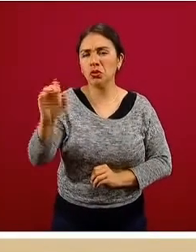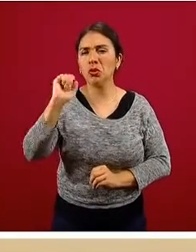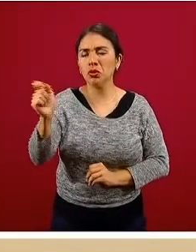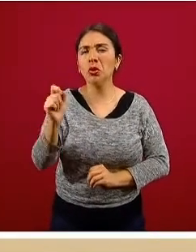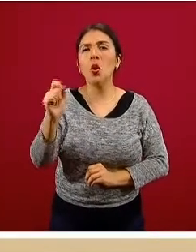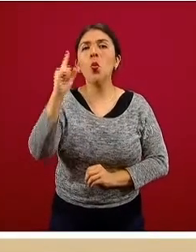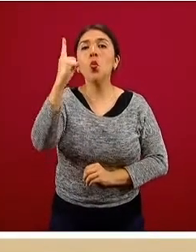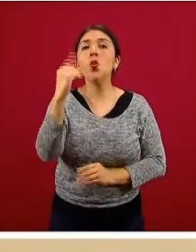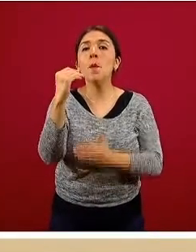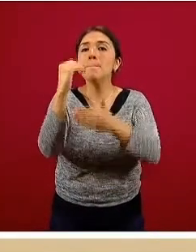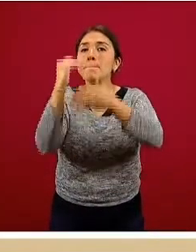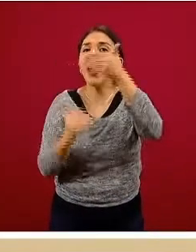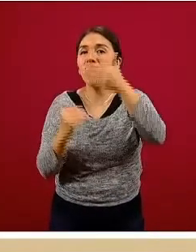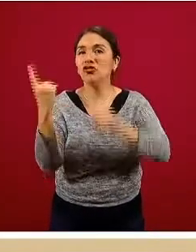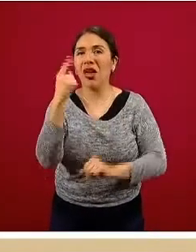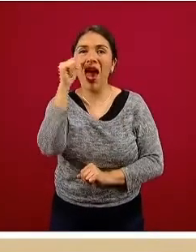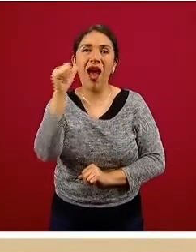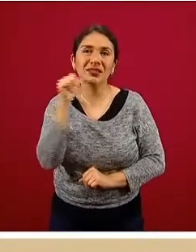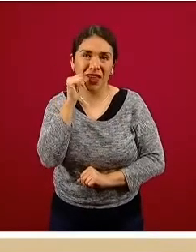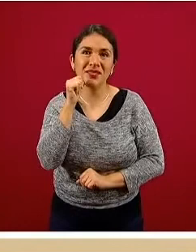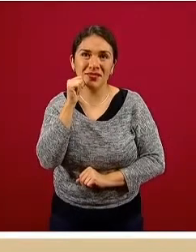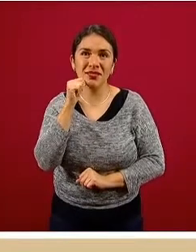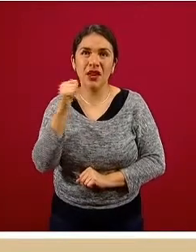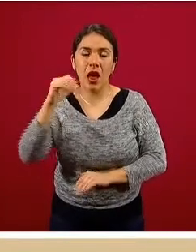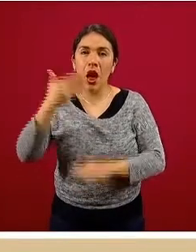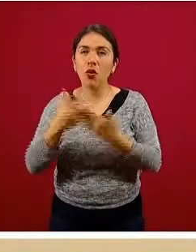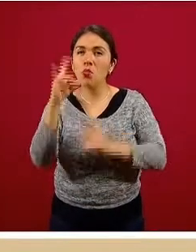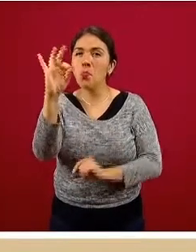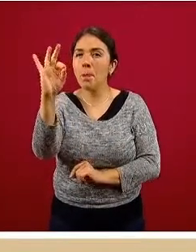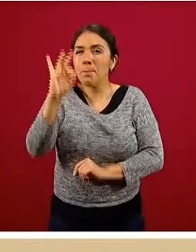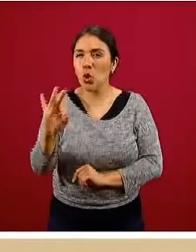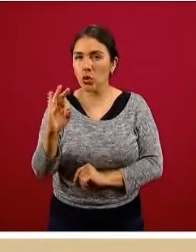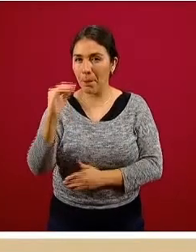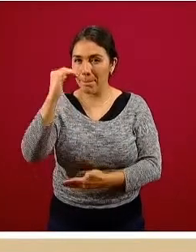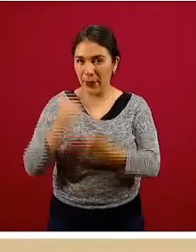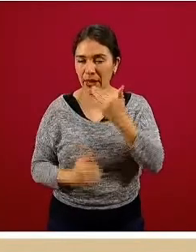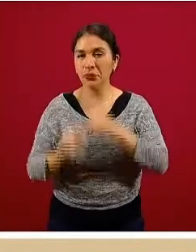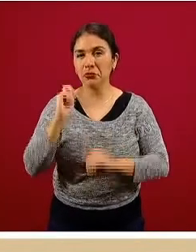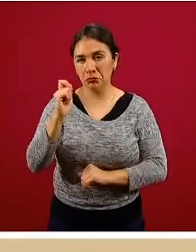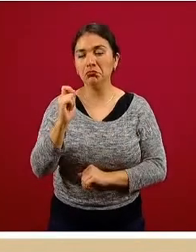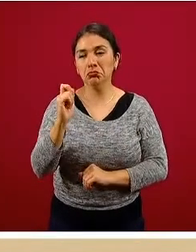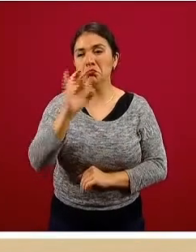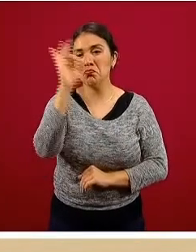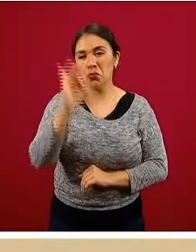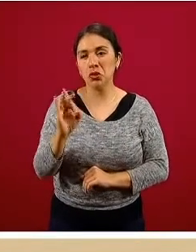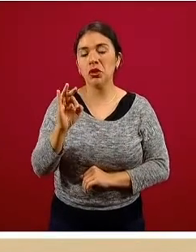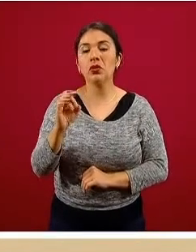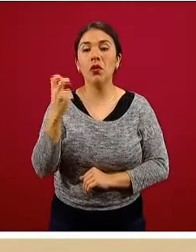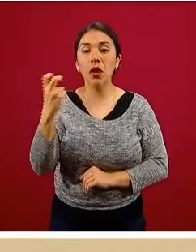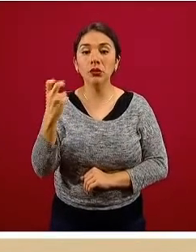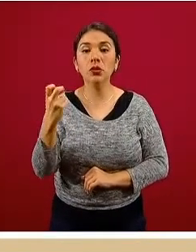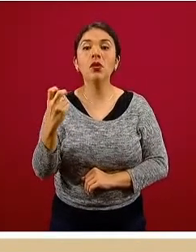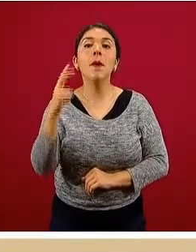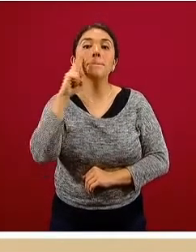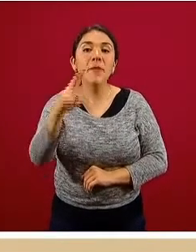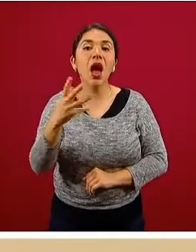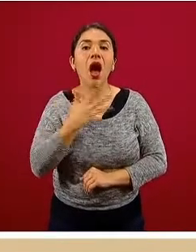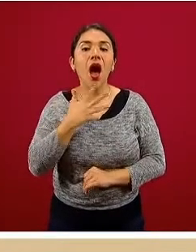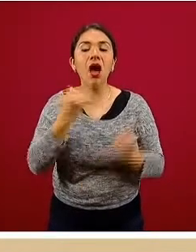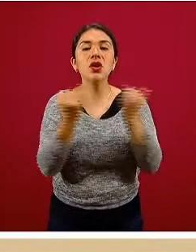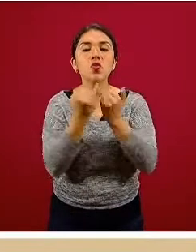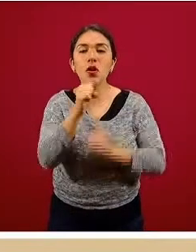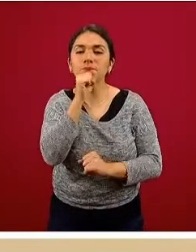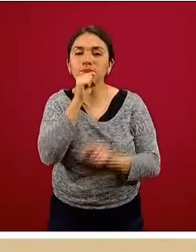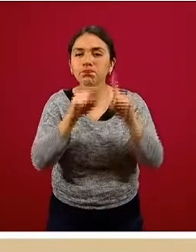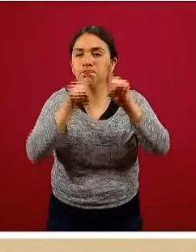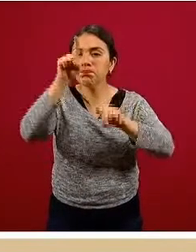punto porcentual menos al que teníamos el día de ayer, es decir, disminuyó la media un punto porcentual y vemos cómo está